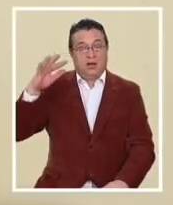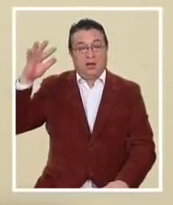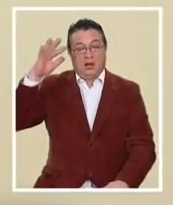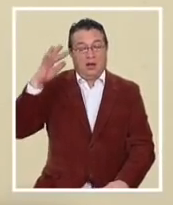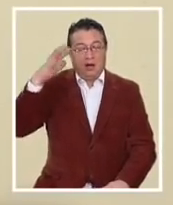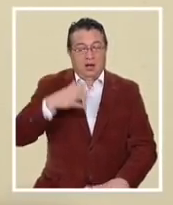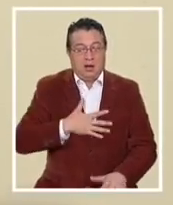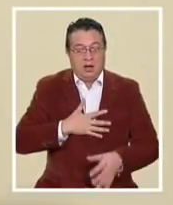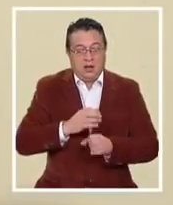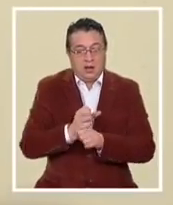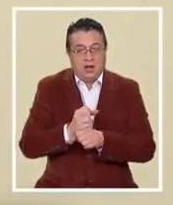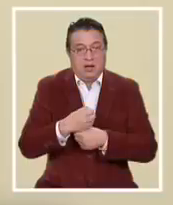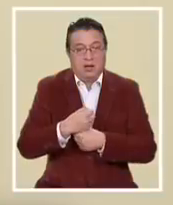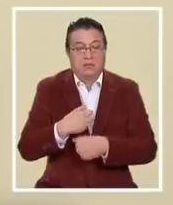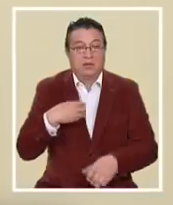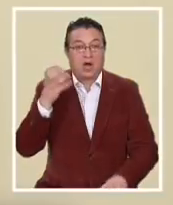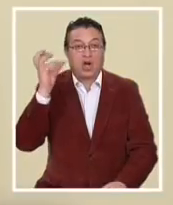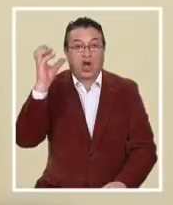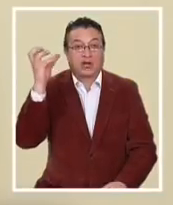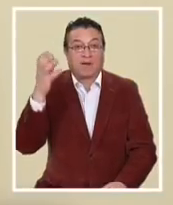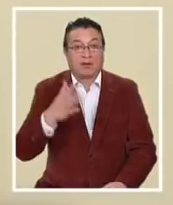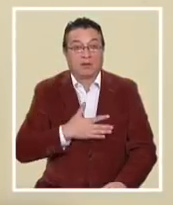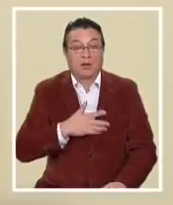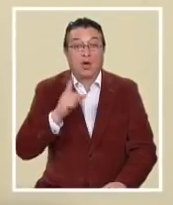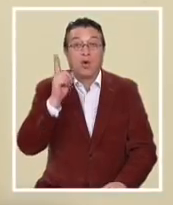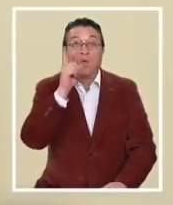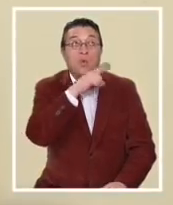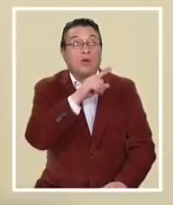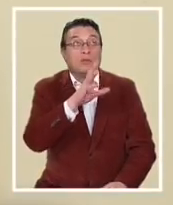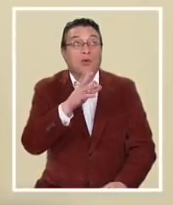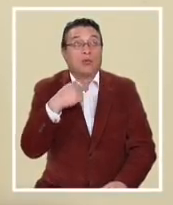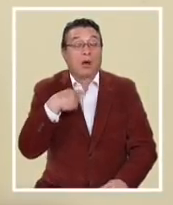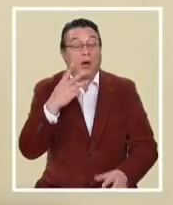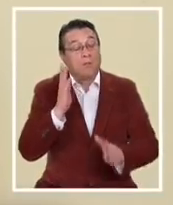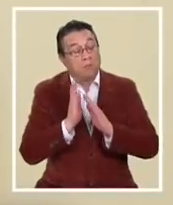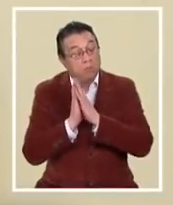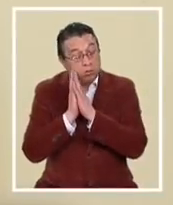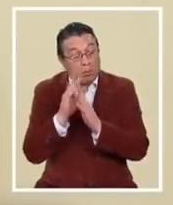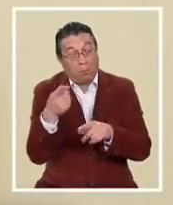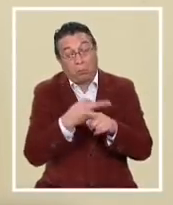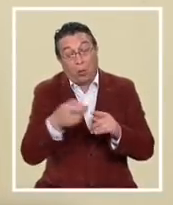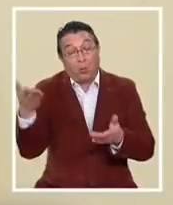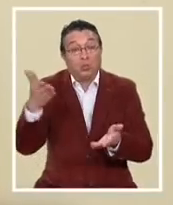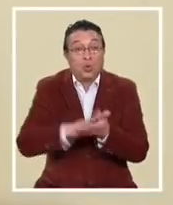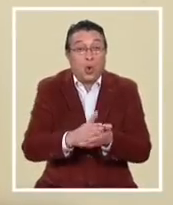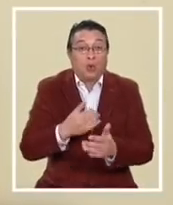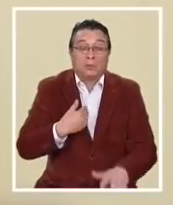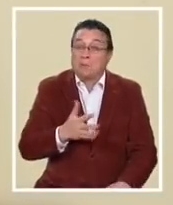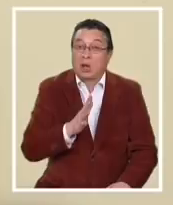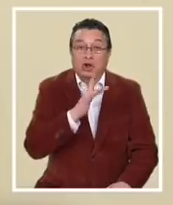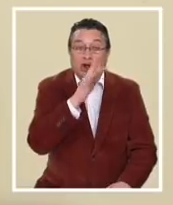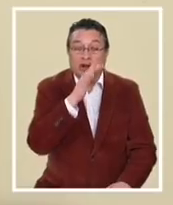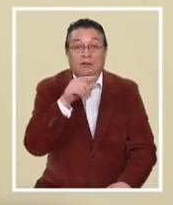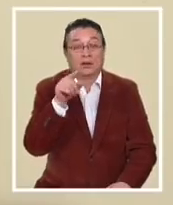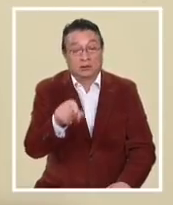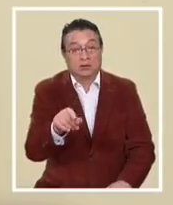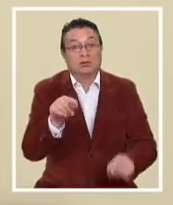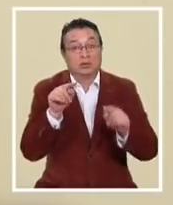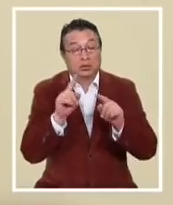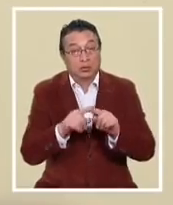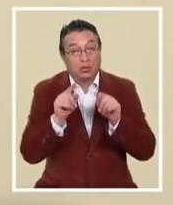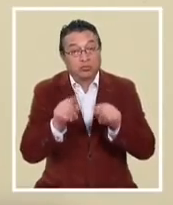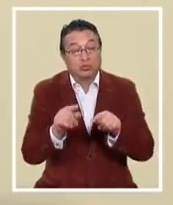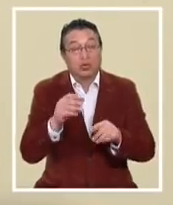y vivir la angustia de no saber si esto es lo último que va a escuchar en su vida, porque saben que es muy probable que, llegado a ese punto,